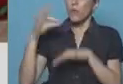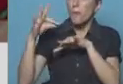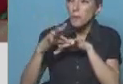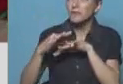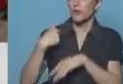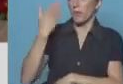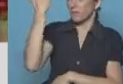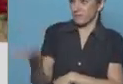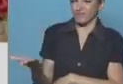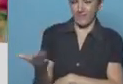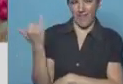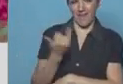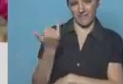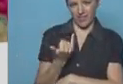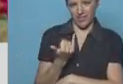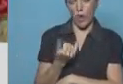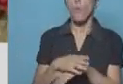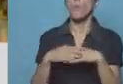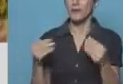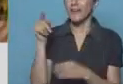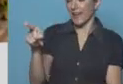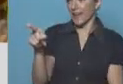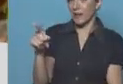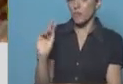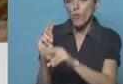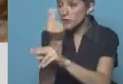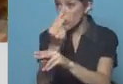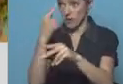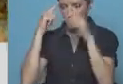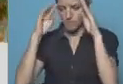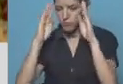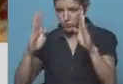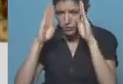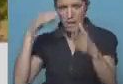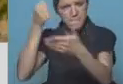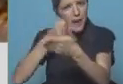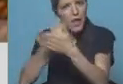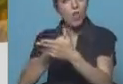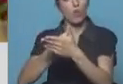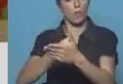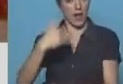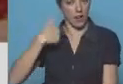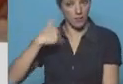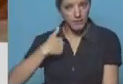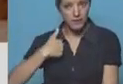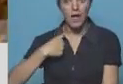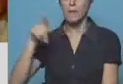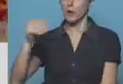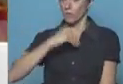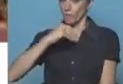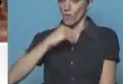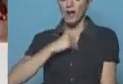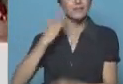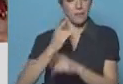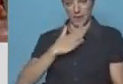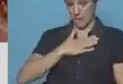gran compromiso con él porque él había dado la vida por sus ideas, por el país, pero además había confiado siempre en su compañera, porque